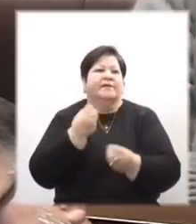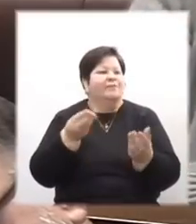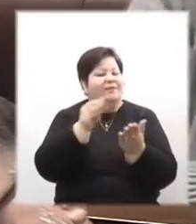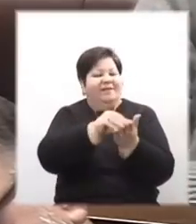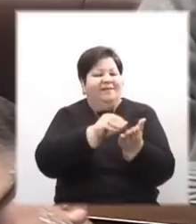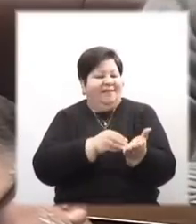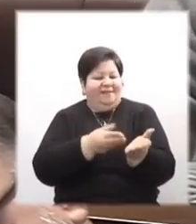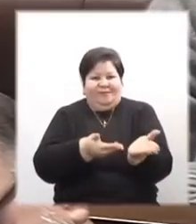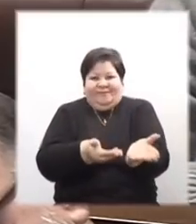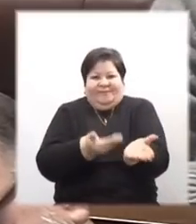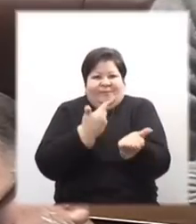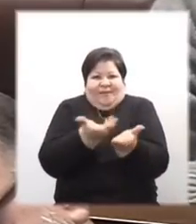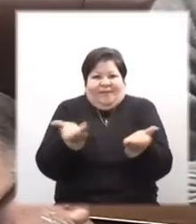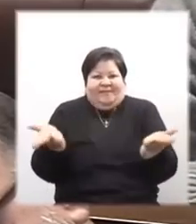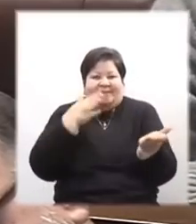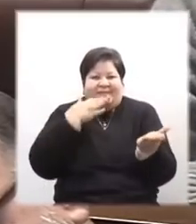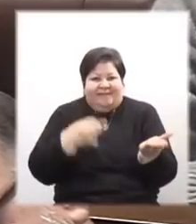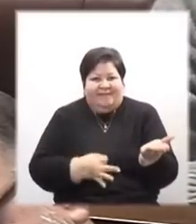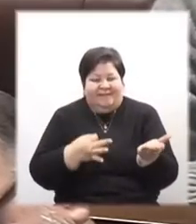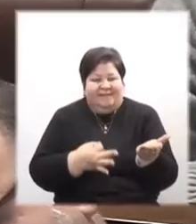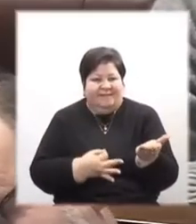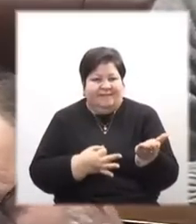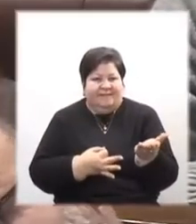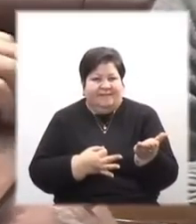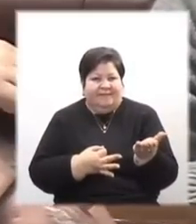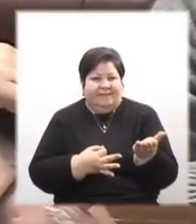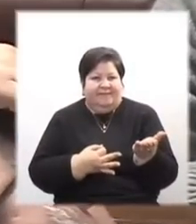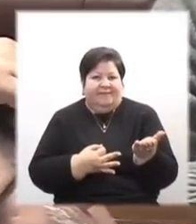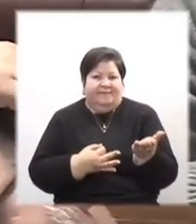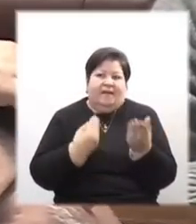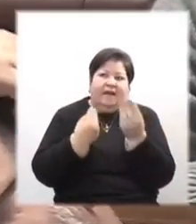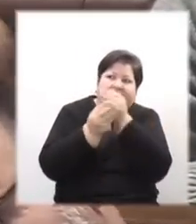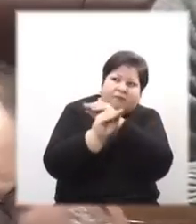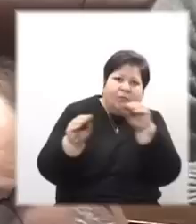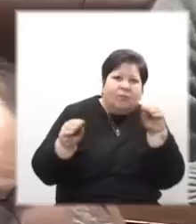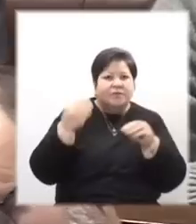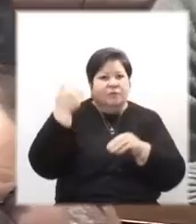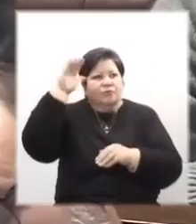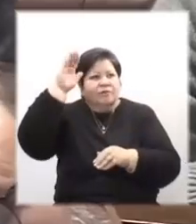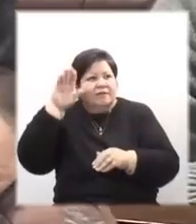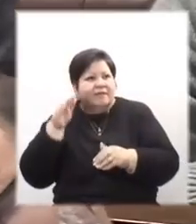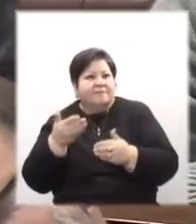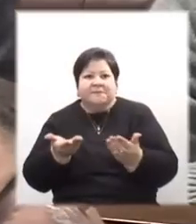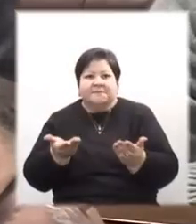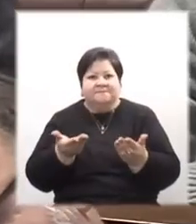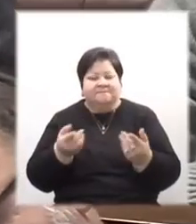desmienten cada vez que se anuncian por parte de las autoridades.